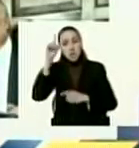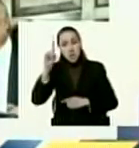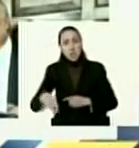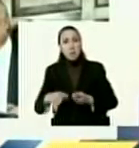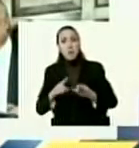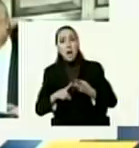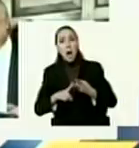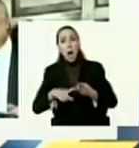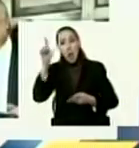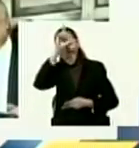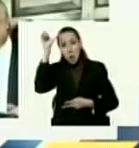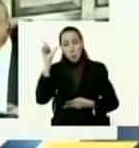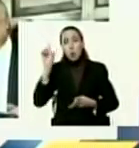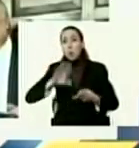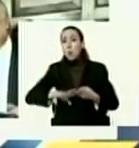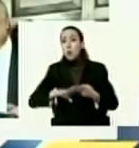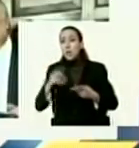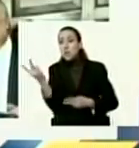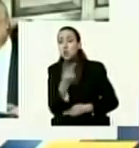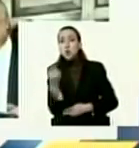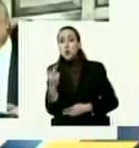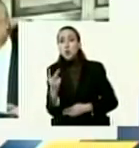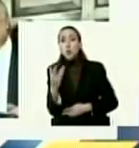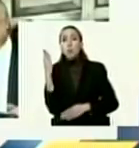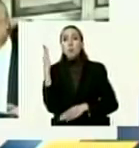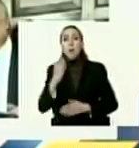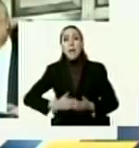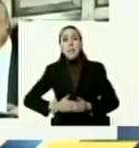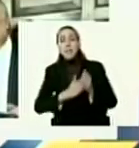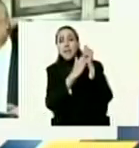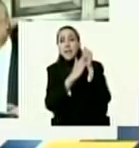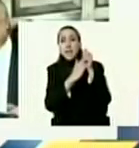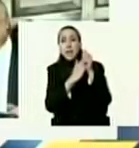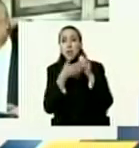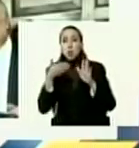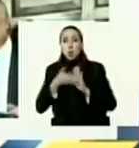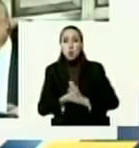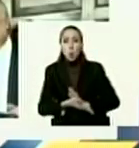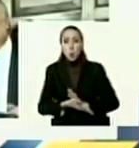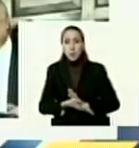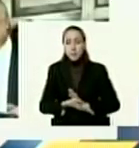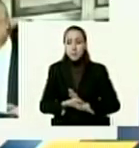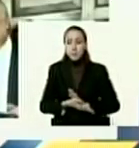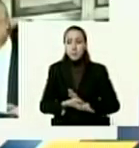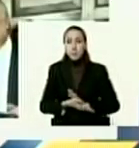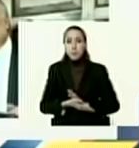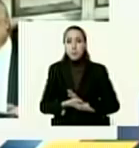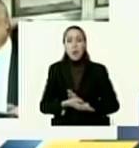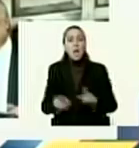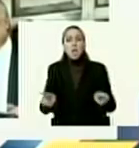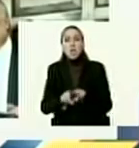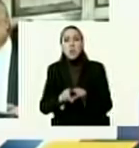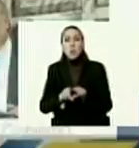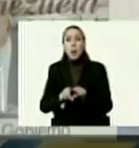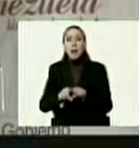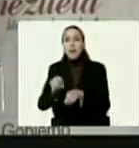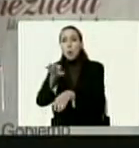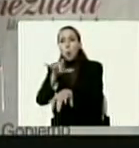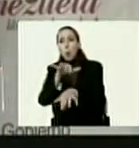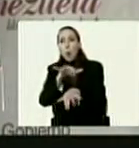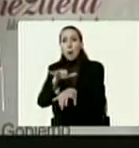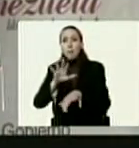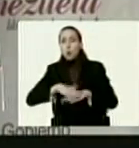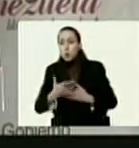que es quien realmente dirige como a los hilos de una marioneta a Juan